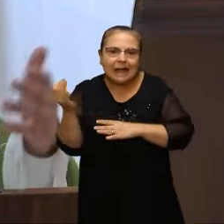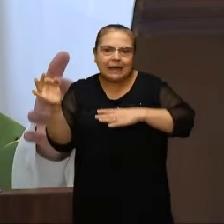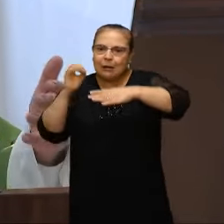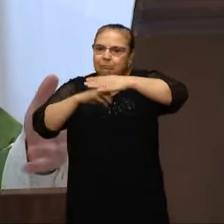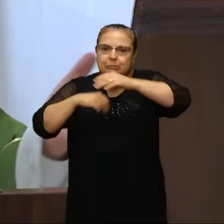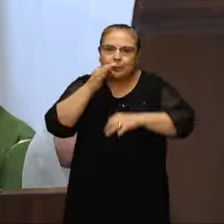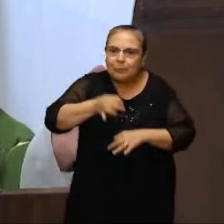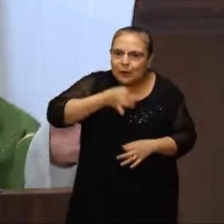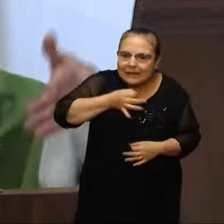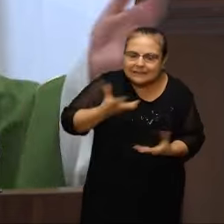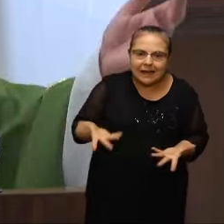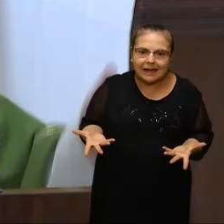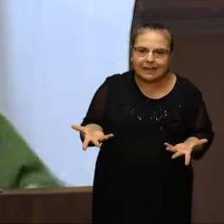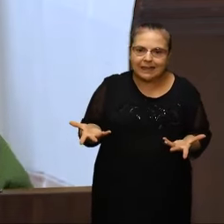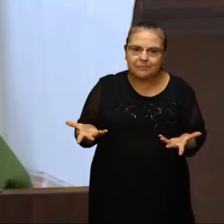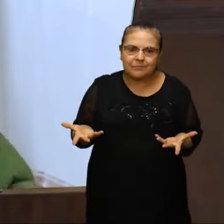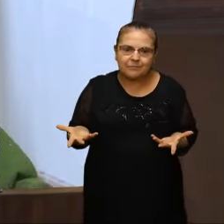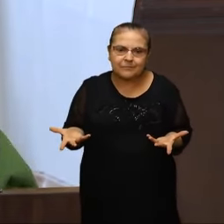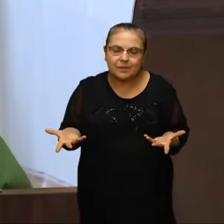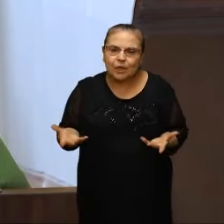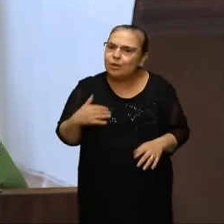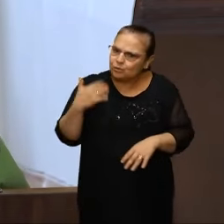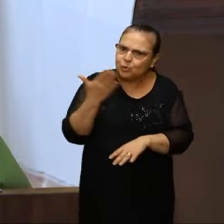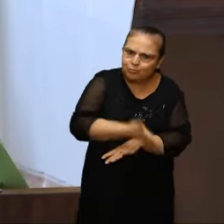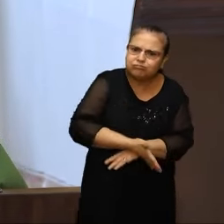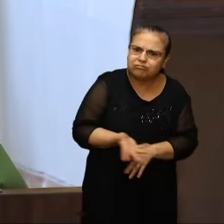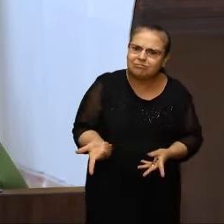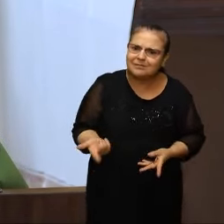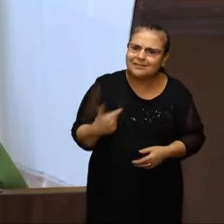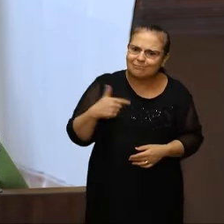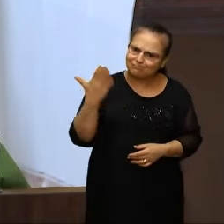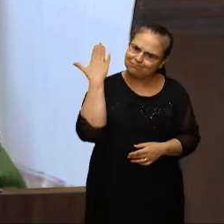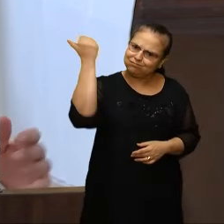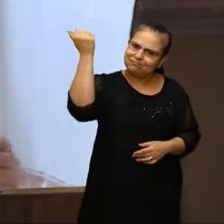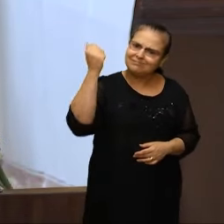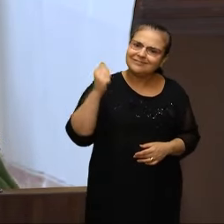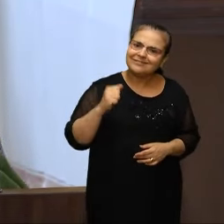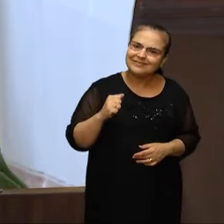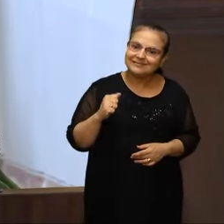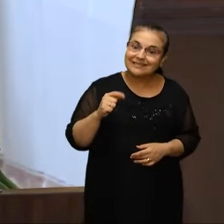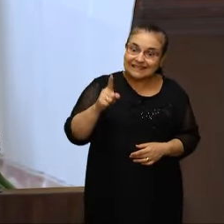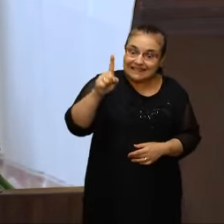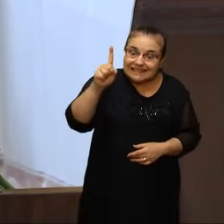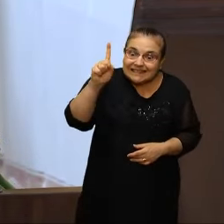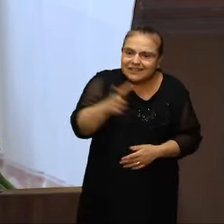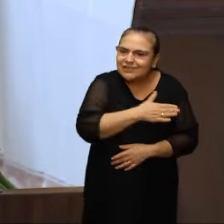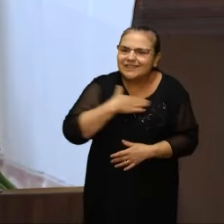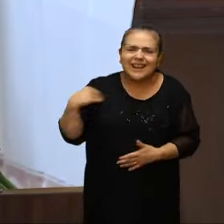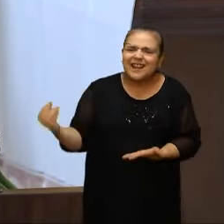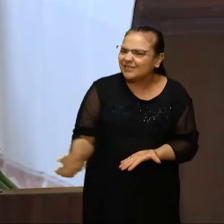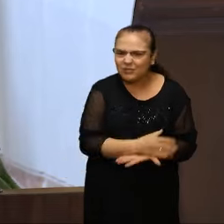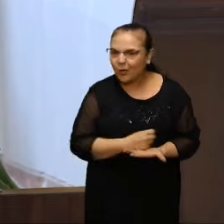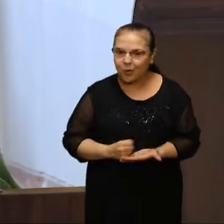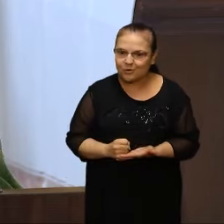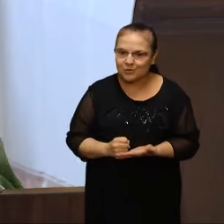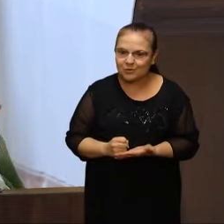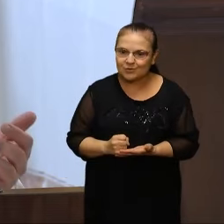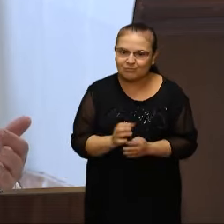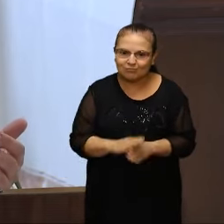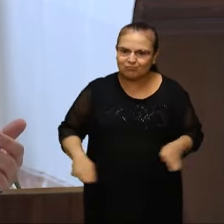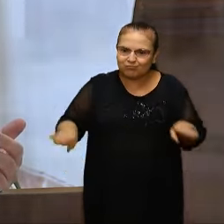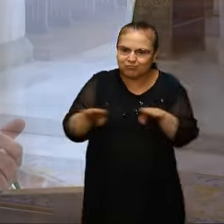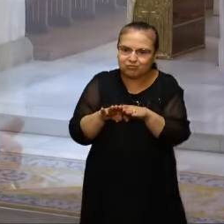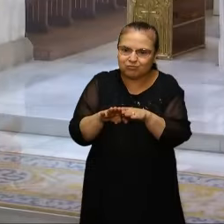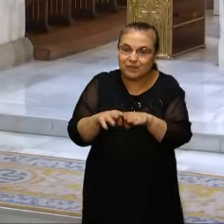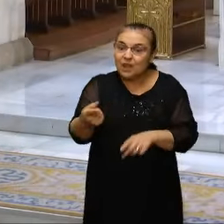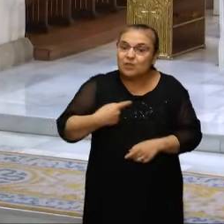final. ¿Cómo estás aquí? Nadie me ha contratado. Vete tú también, también te quiero a ti. Dios quiere a todos. ¿Y tú y yo qué vamos a